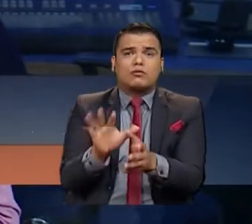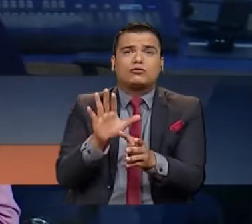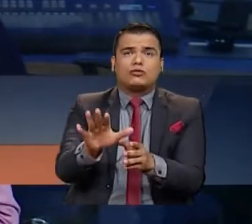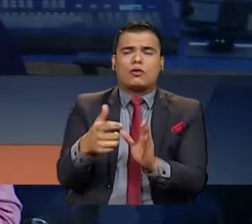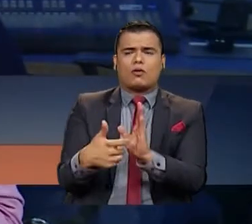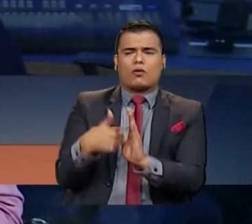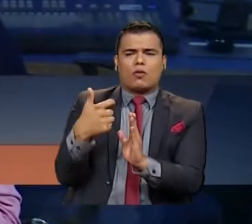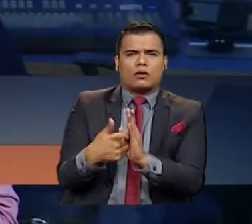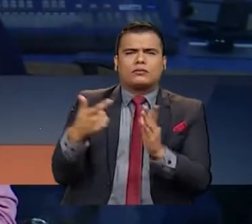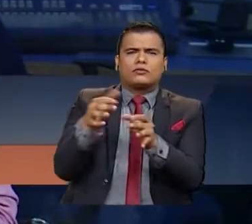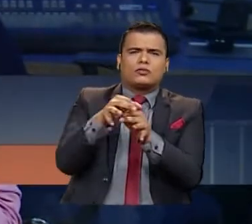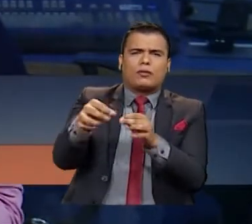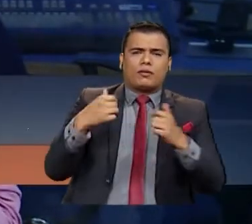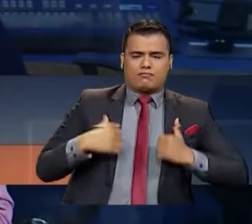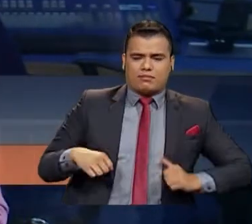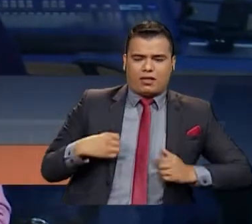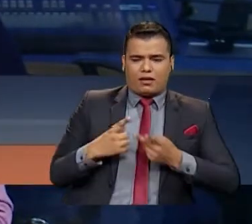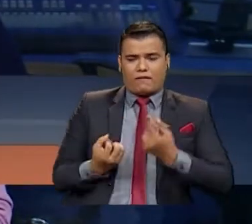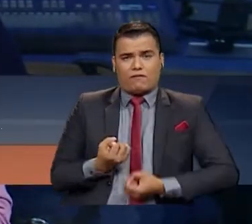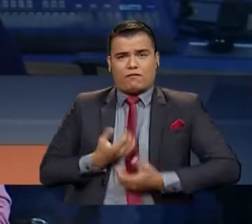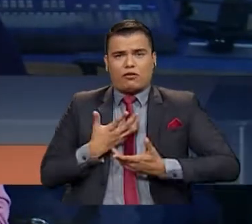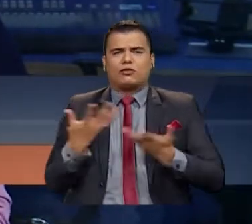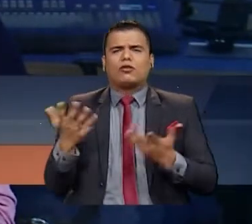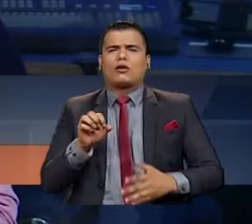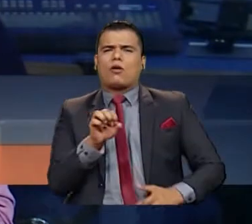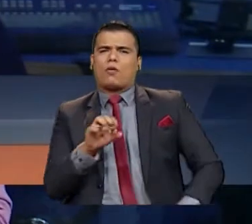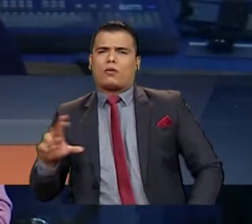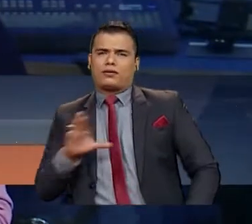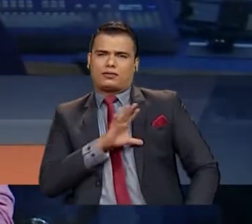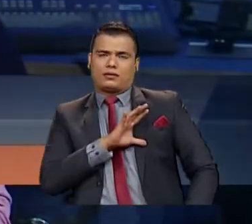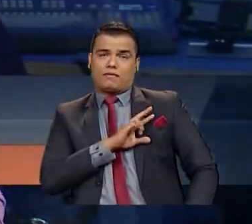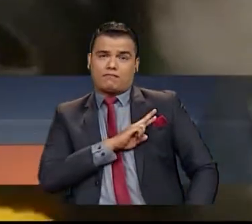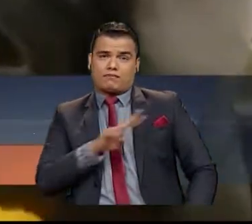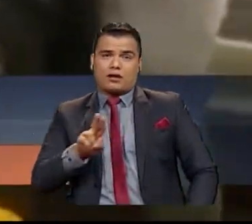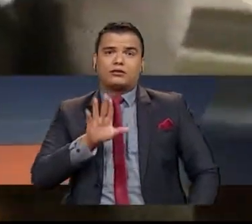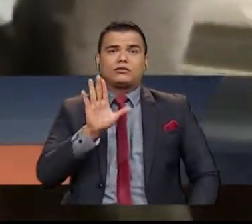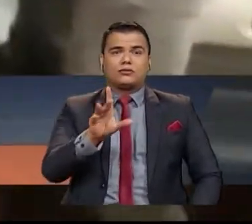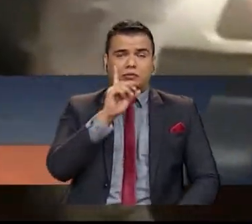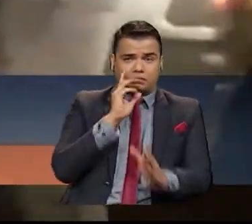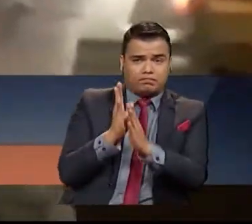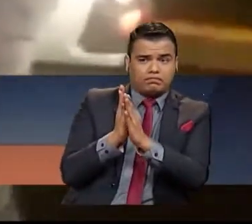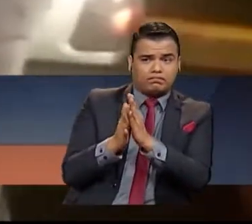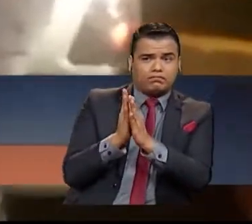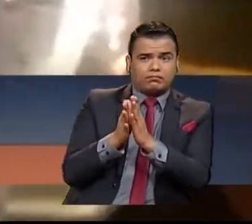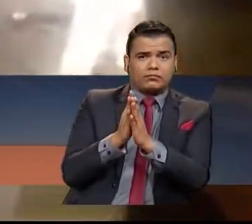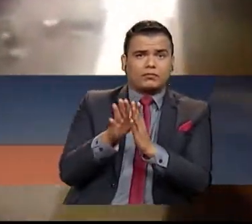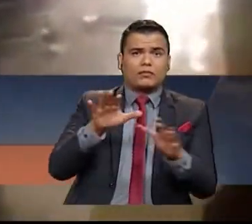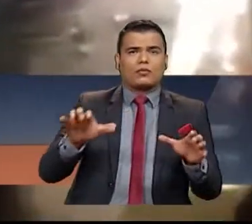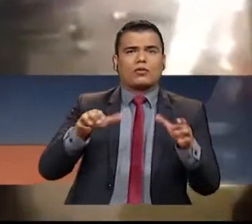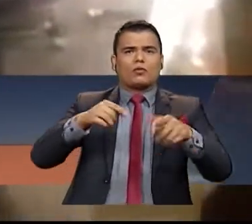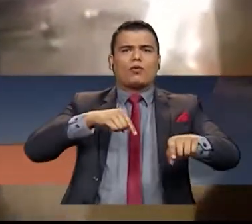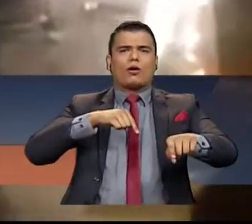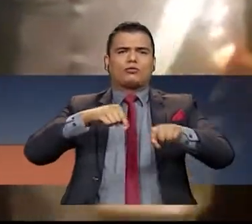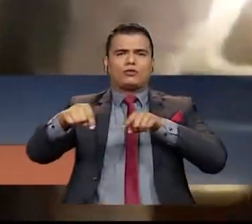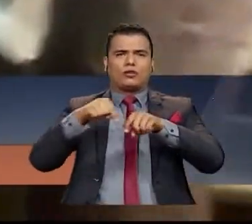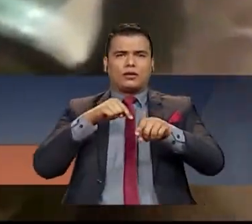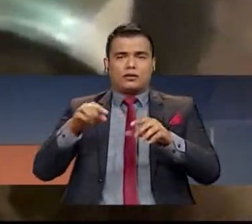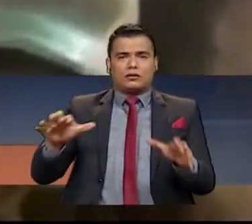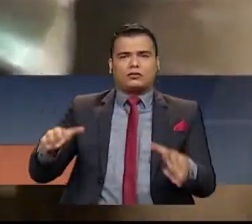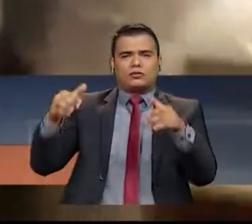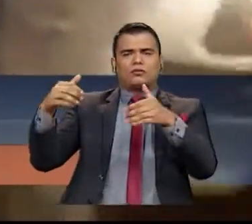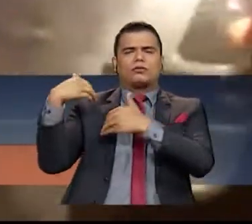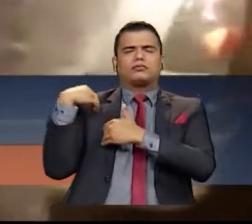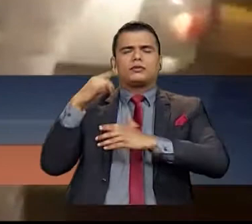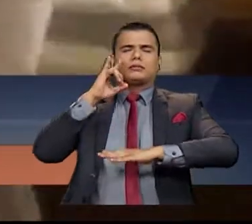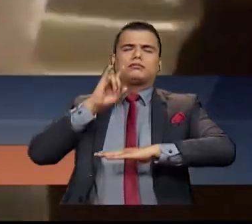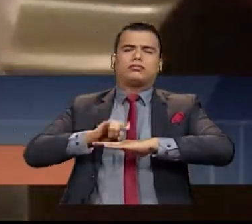cocaína entre los municipios de Florida y Pradera, esto en el oriente del Valle del Cauca. Según nos informan las autoridades, en momentos en que un puesto de control del